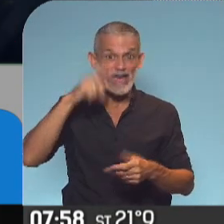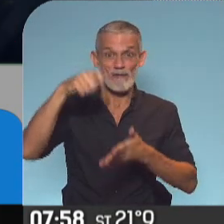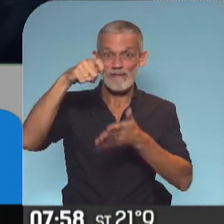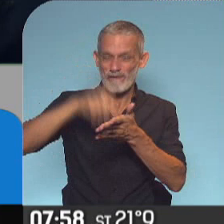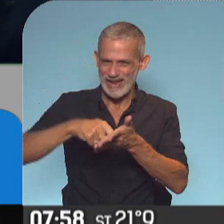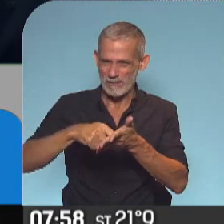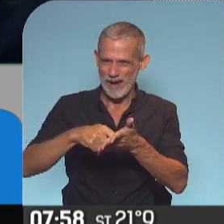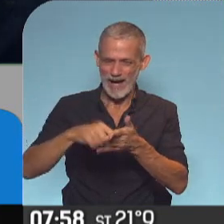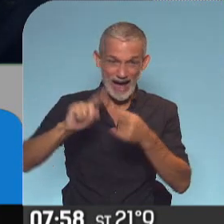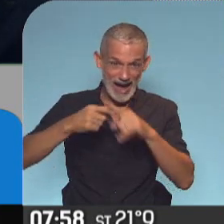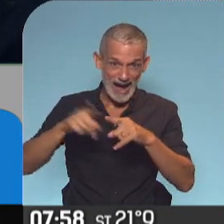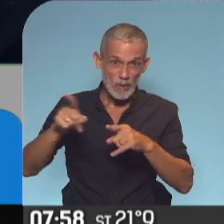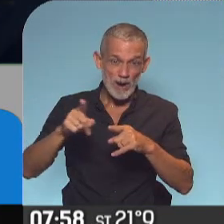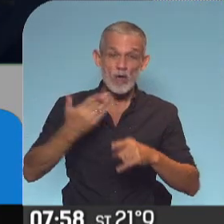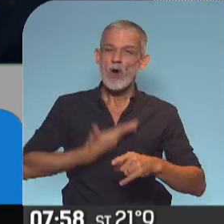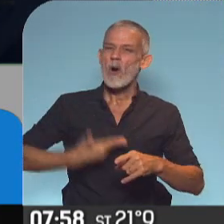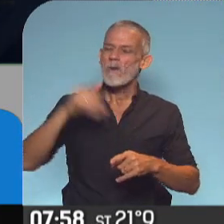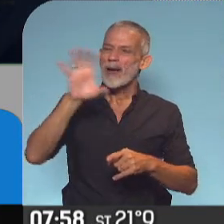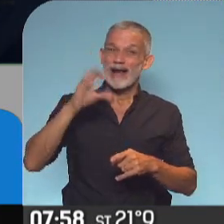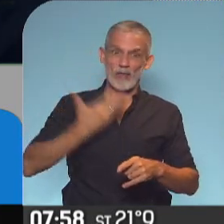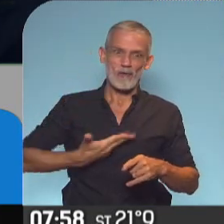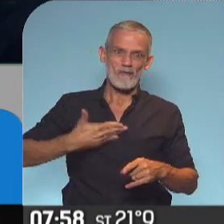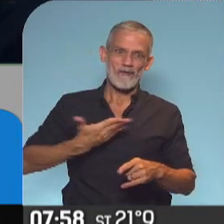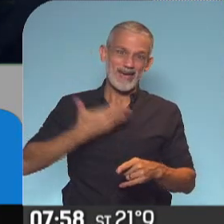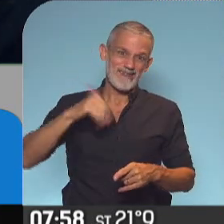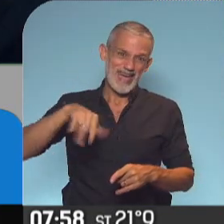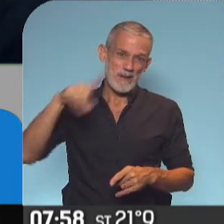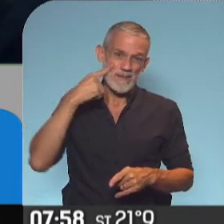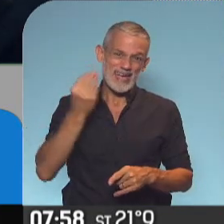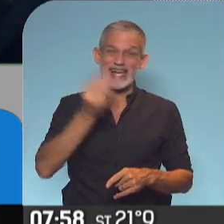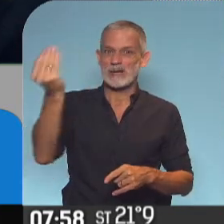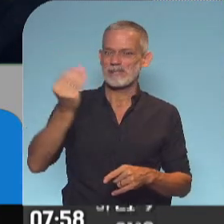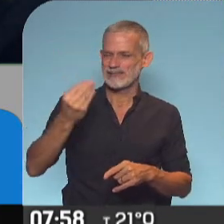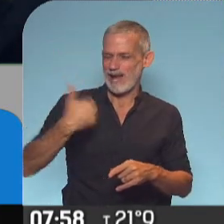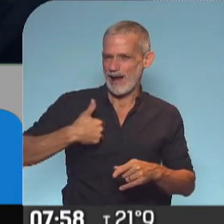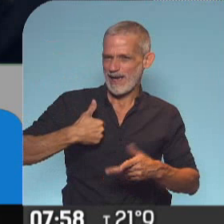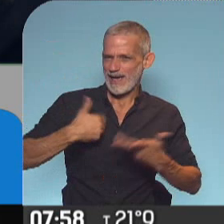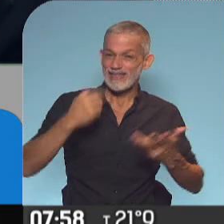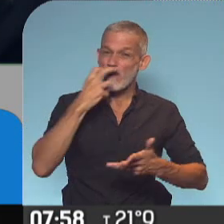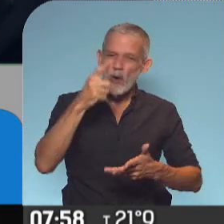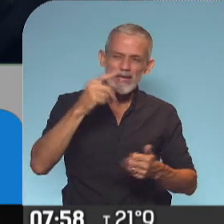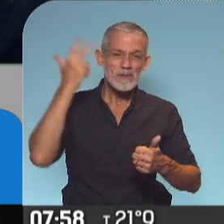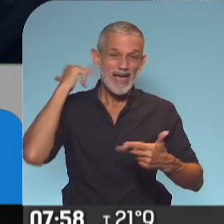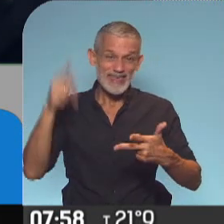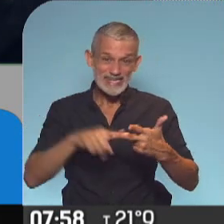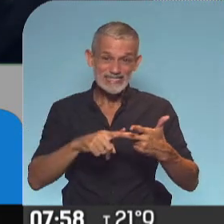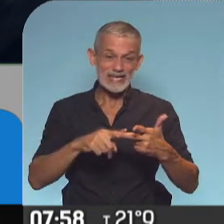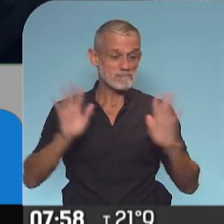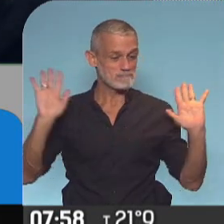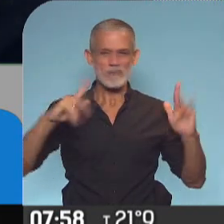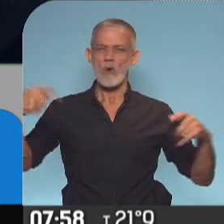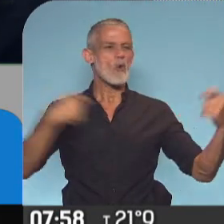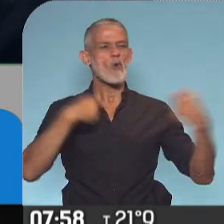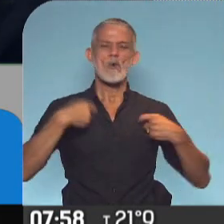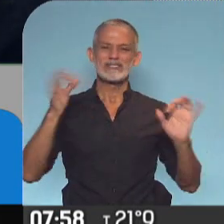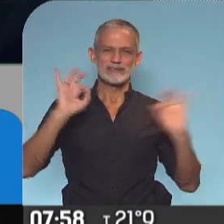del acuerdo, como era gobernador del fondo en ese momento, en representación de la Argentina, de Bolivia y de Chile, tiene inmunidad